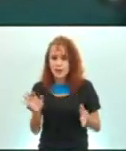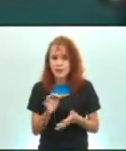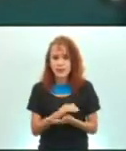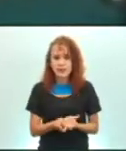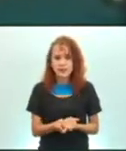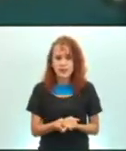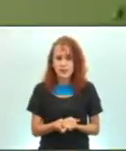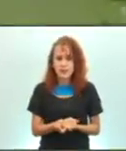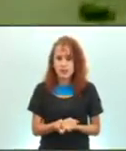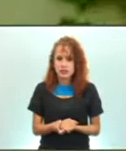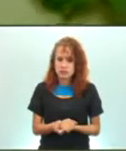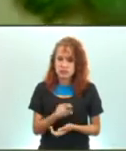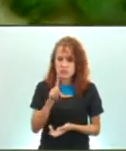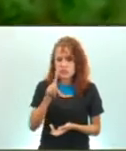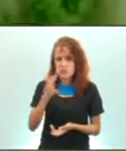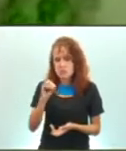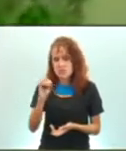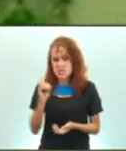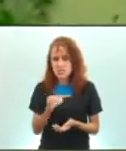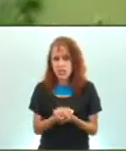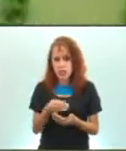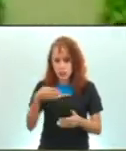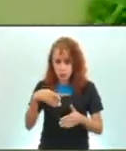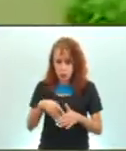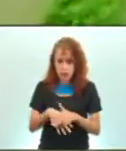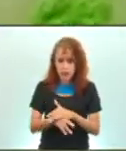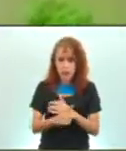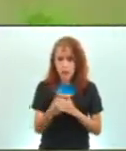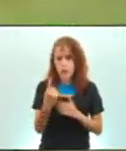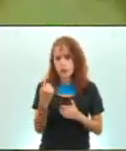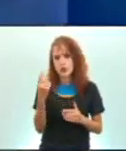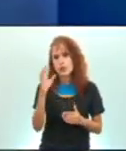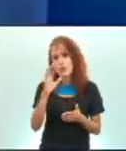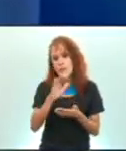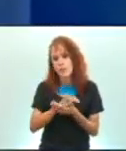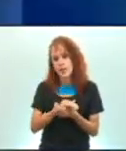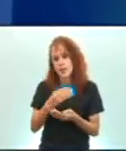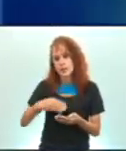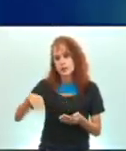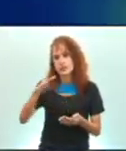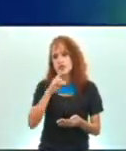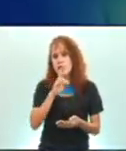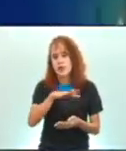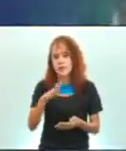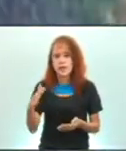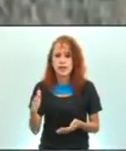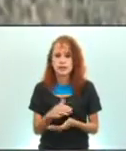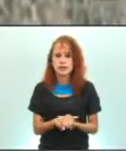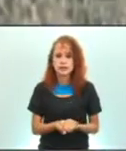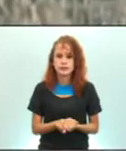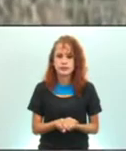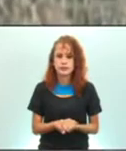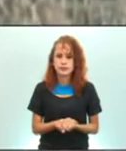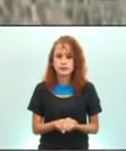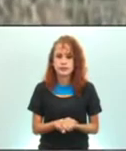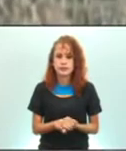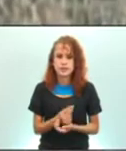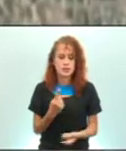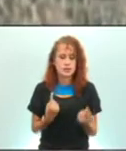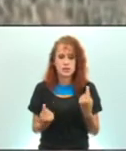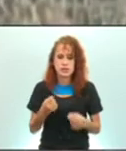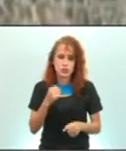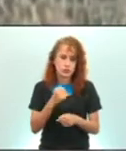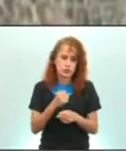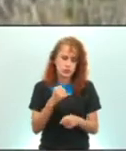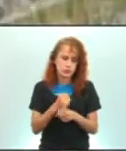especialmente los poco menos de 100 que se encuentran por debajo de 1 metro sobre el nivel del mar y las instalaciones y